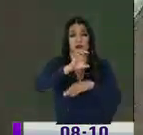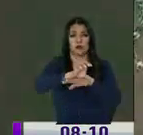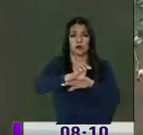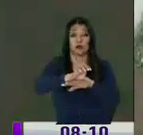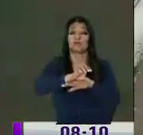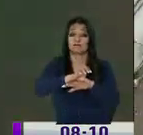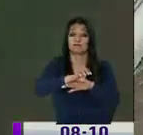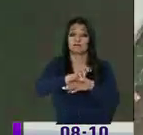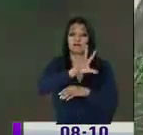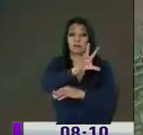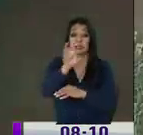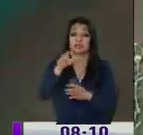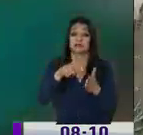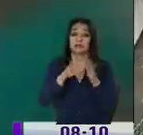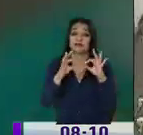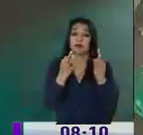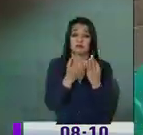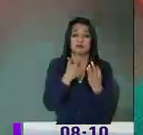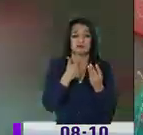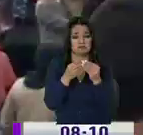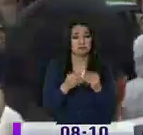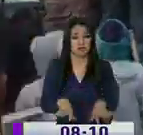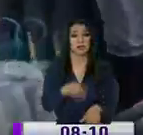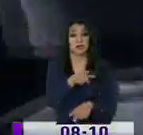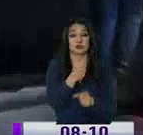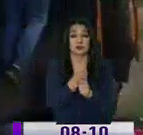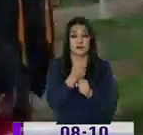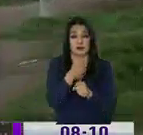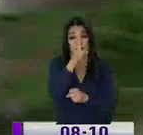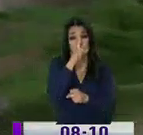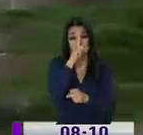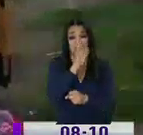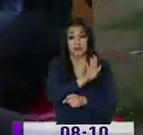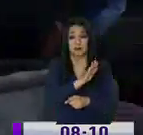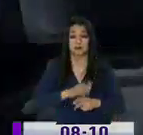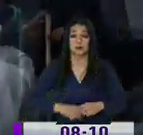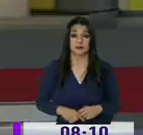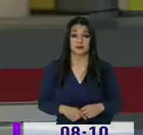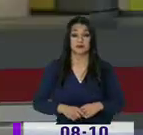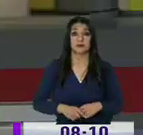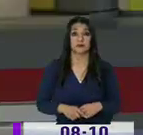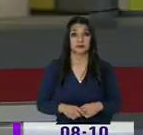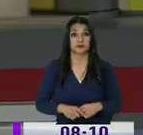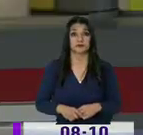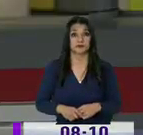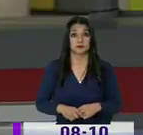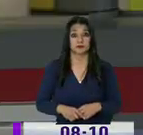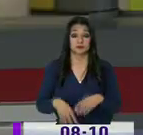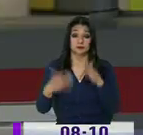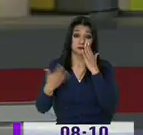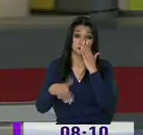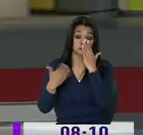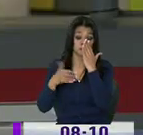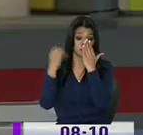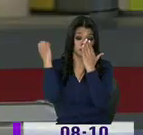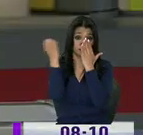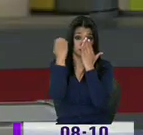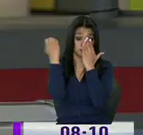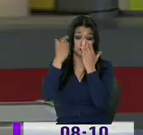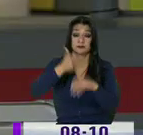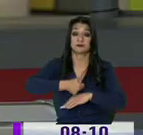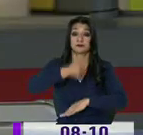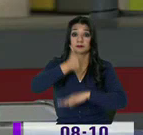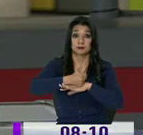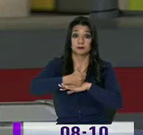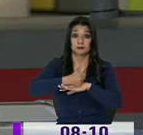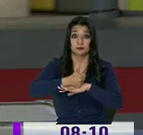a más de 300,000 familias que trabajan en las floricultoras. Eso es emergencia, autoridades,